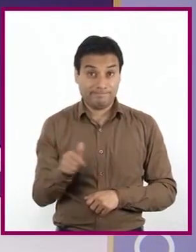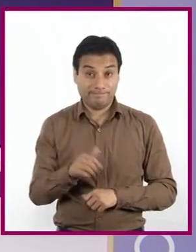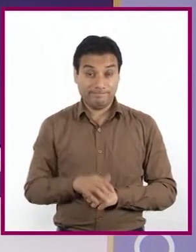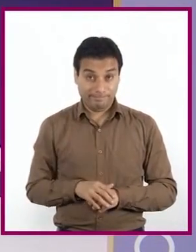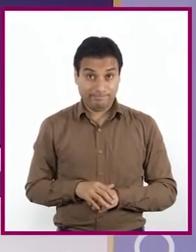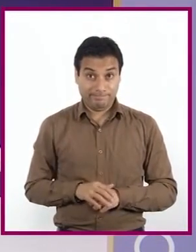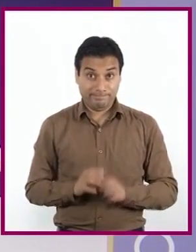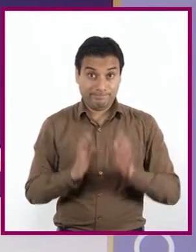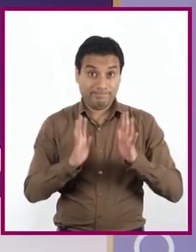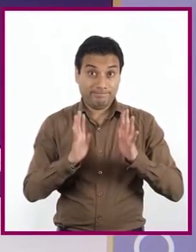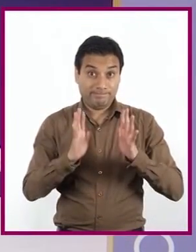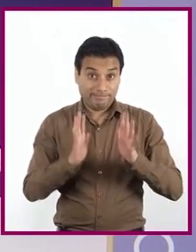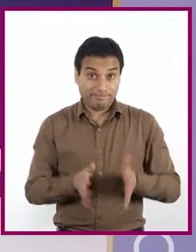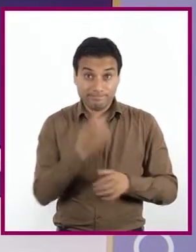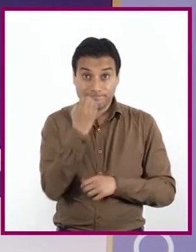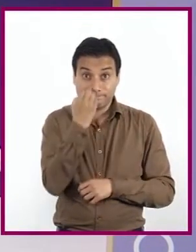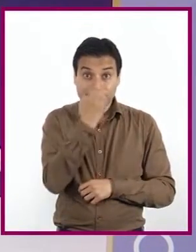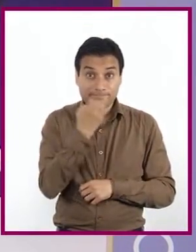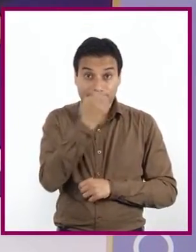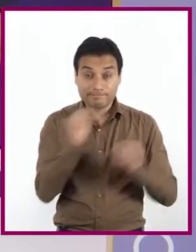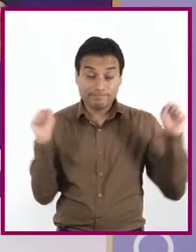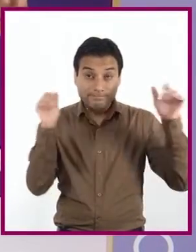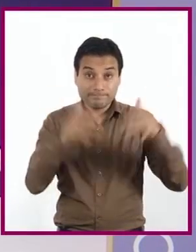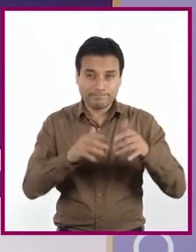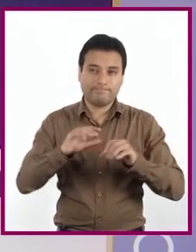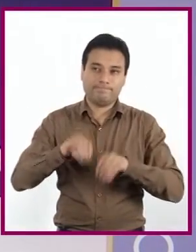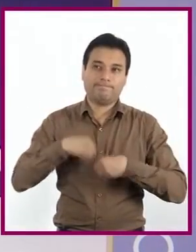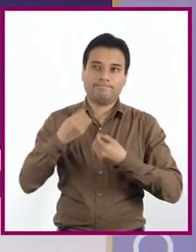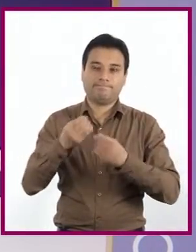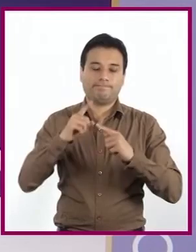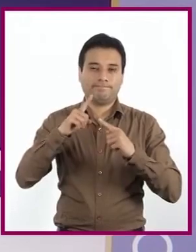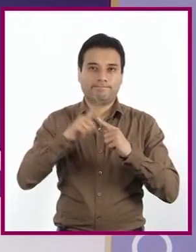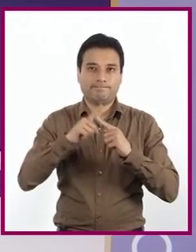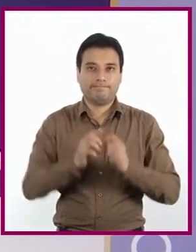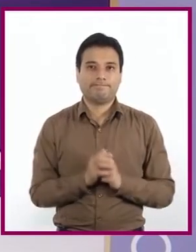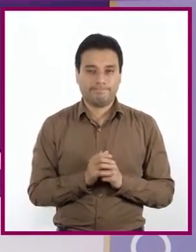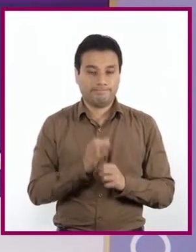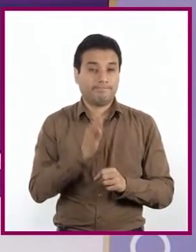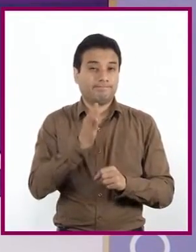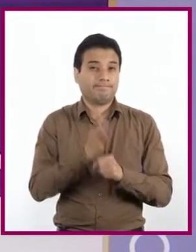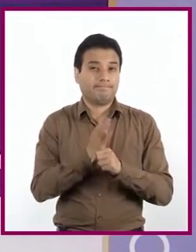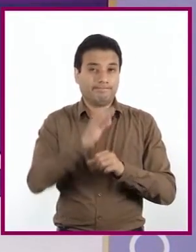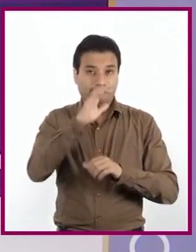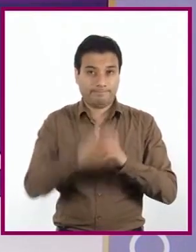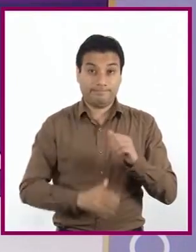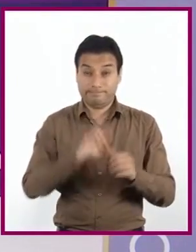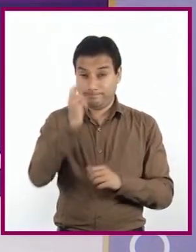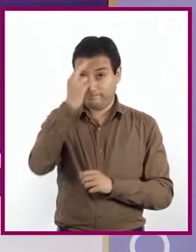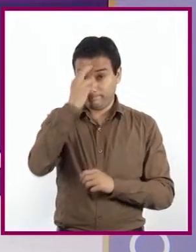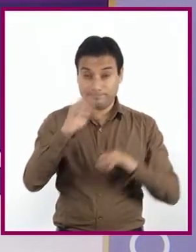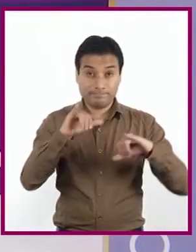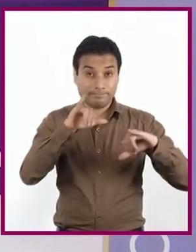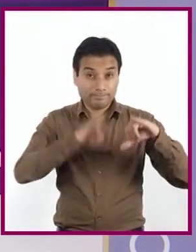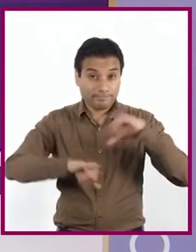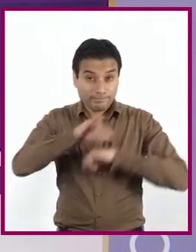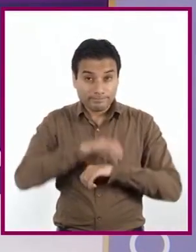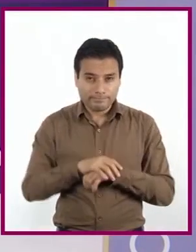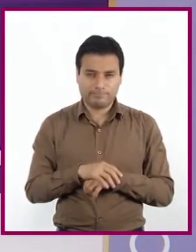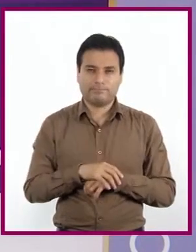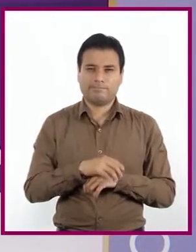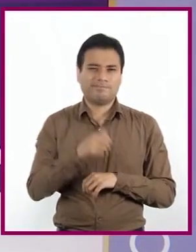presencial si así nos dan la indicación. Por ahora nos despedimos. Recuerden que en la ciencia realizamos